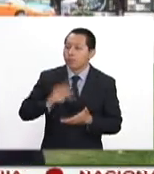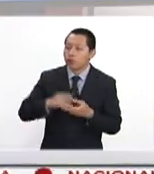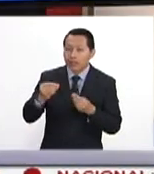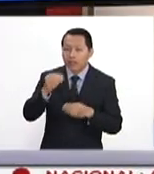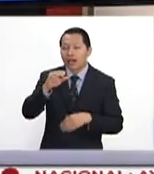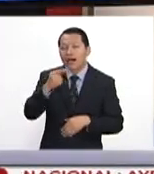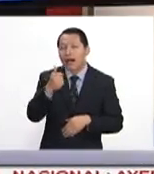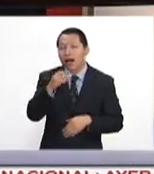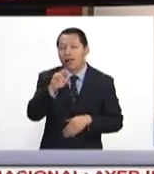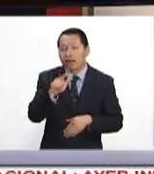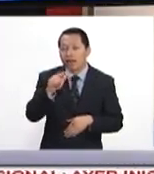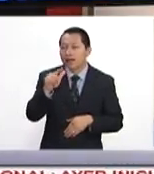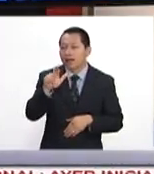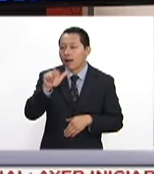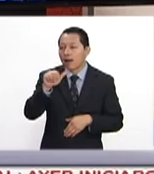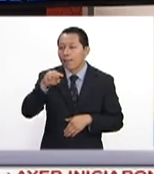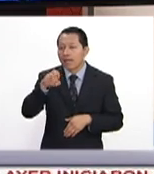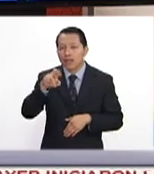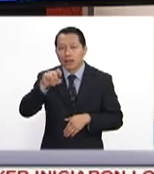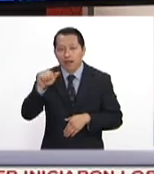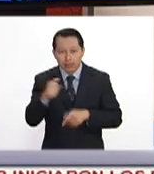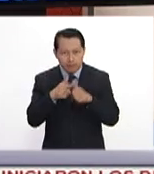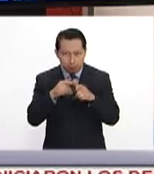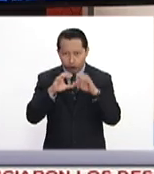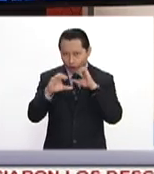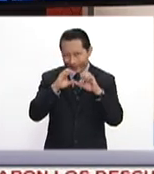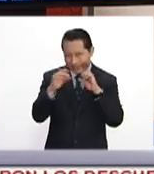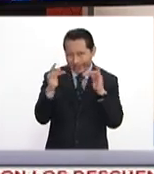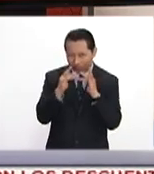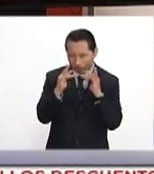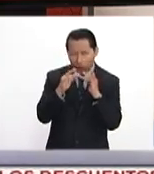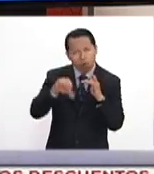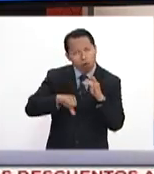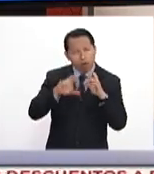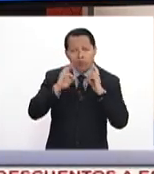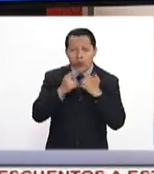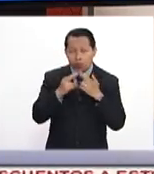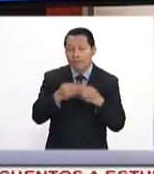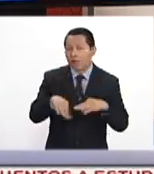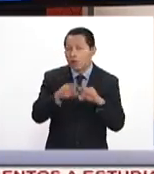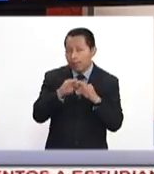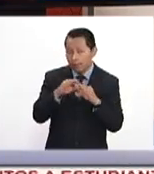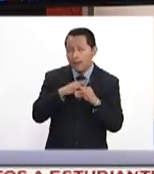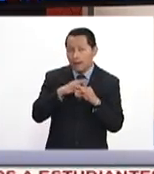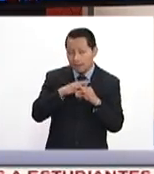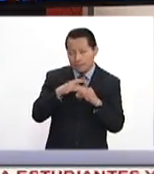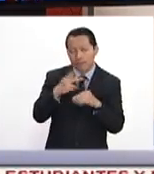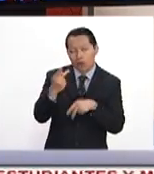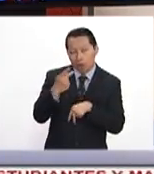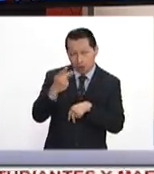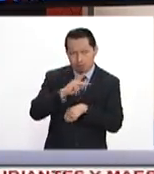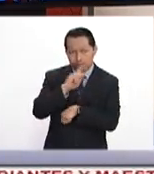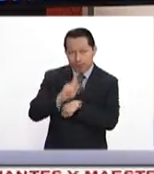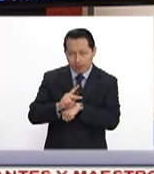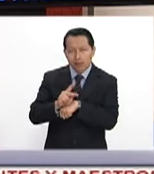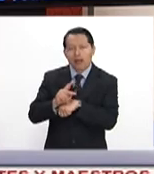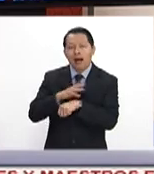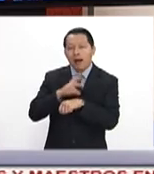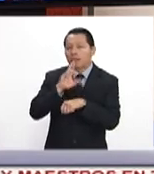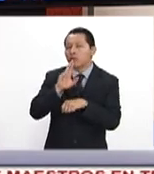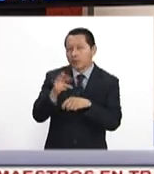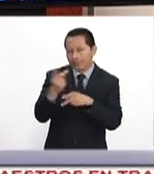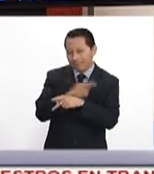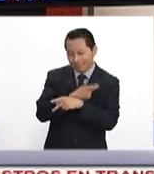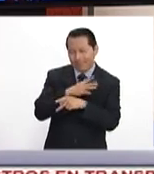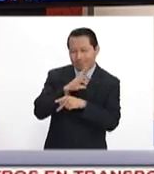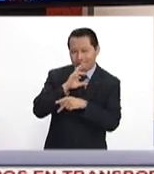gracias, Gabriel Ramírez. Mantendremos la comunicación, como bien lo comentaste, hay una reunión importante entre ambos países, así que analizaremos los resultados. Gracias,